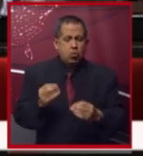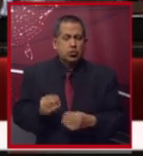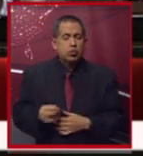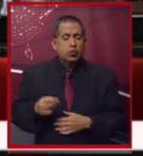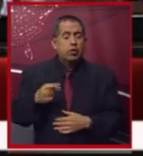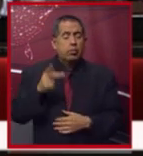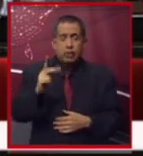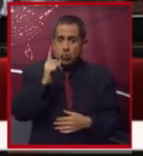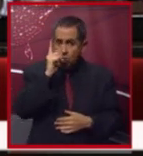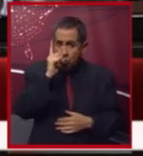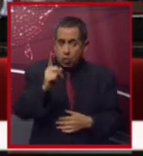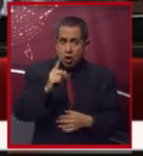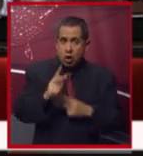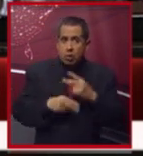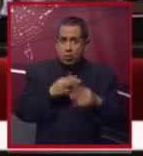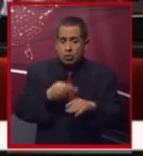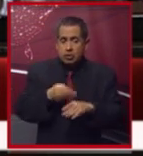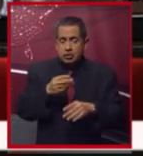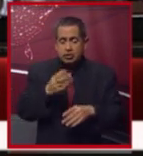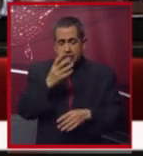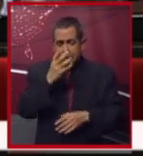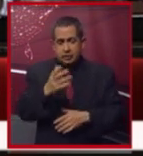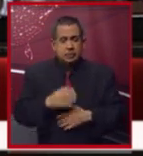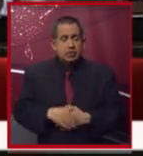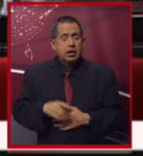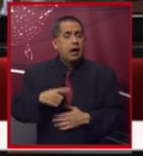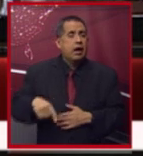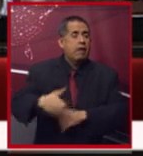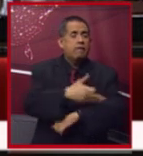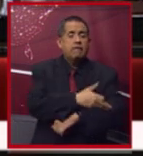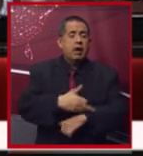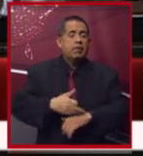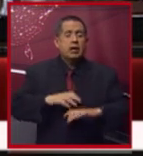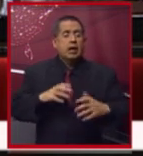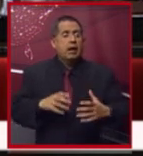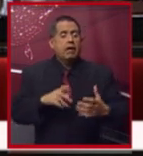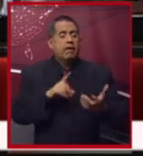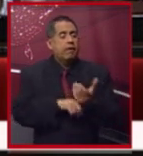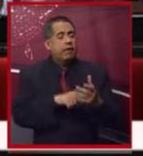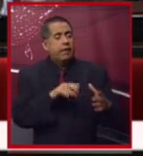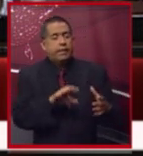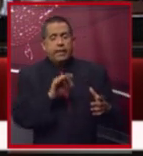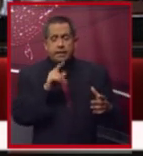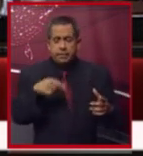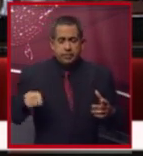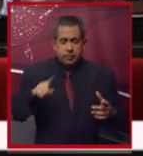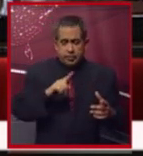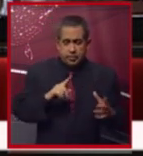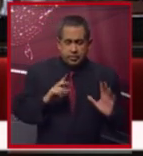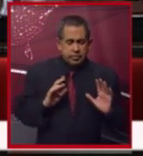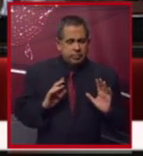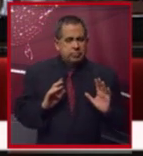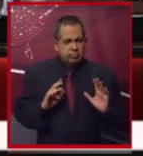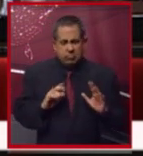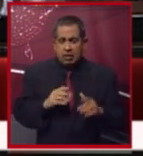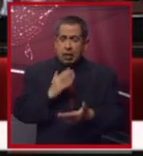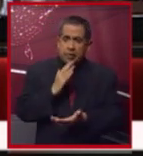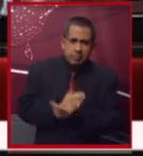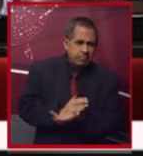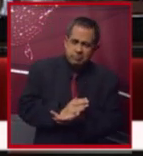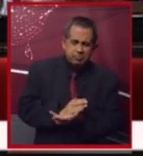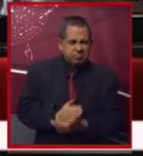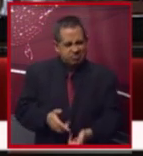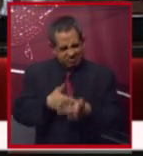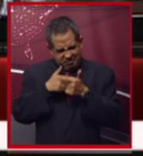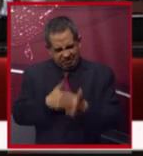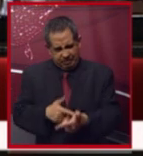una cosa es cierta, los familiares del Comité Eureka no nos vamos a detener hasta encontrar